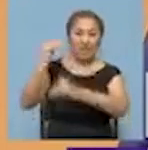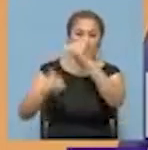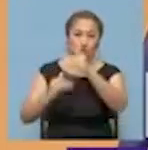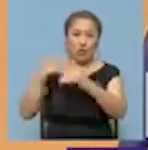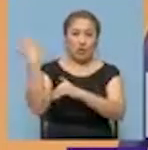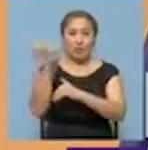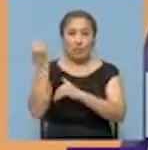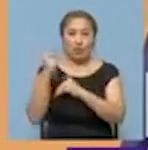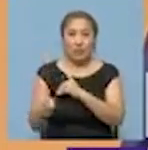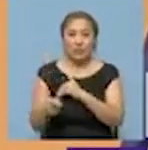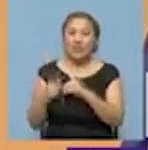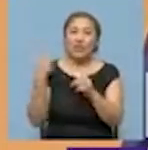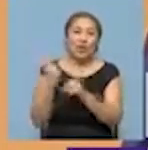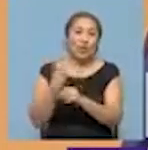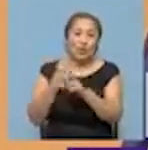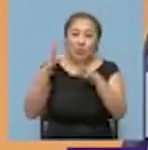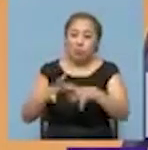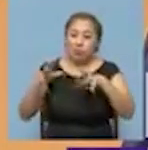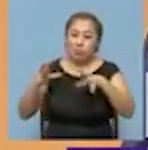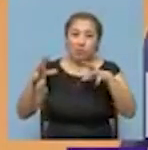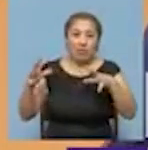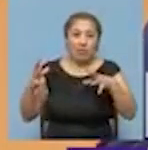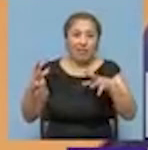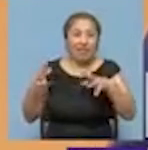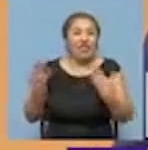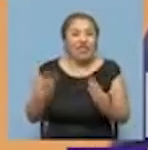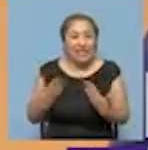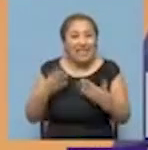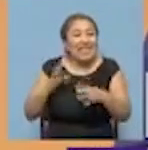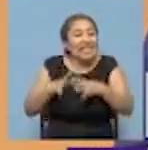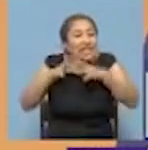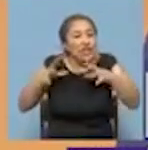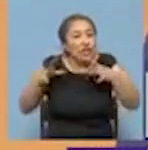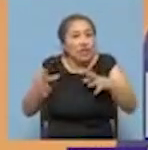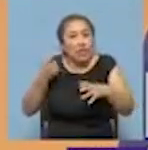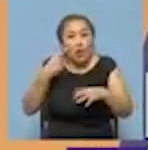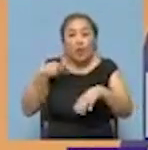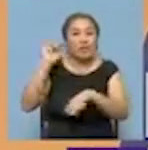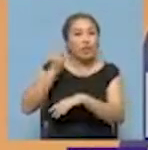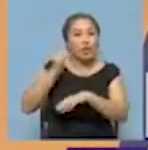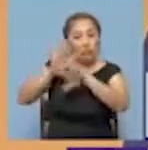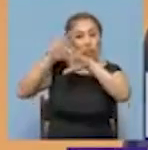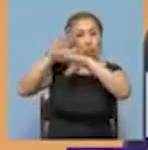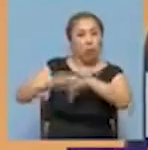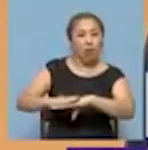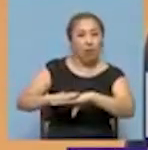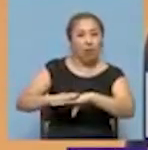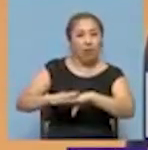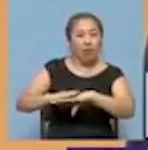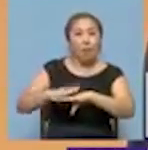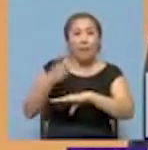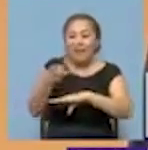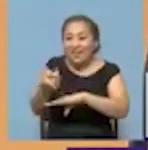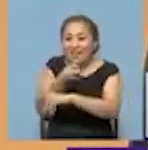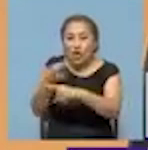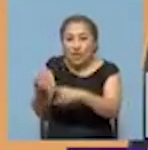importante será inevitable su crecimiento industrial crecimiento que debe y evitar a toda costa dice quisiera para que no consuman